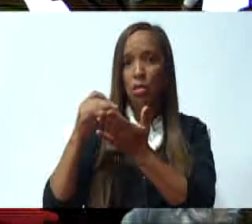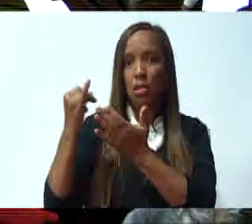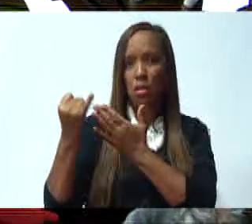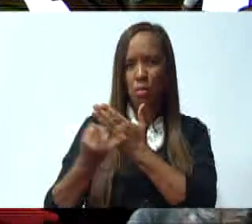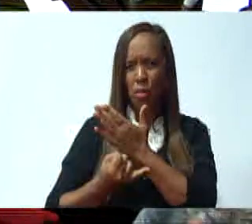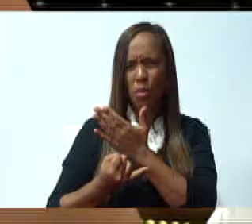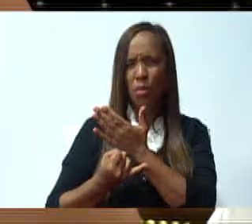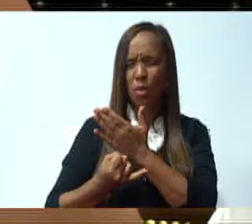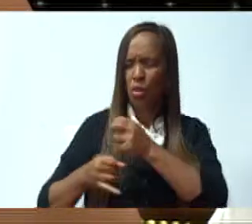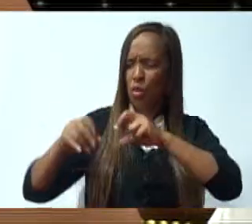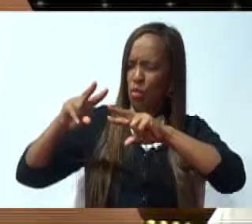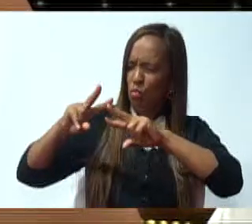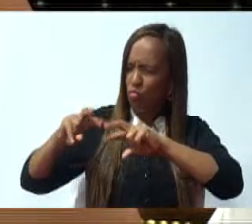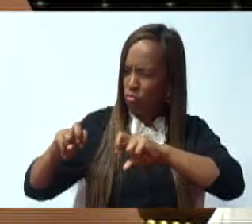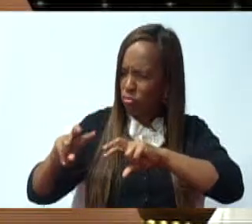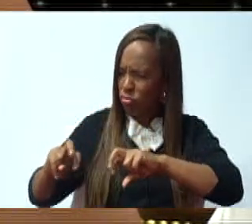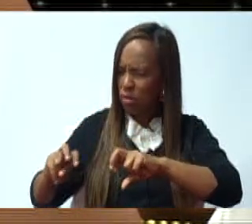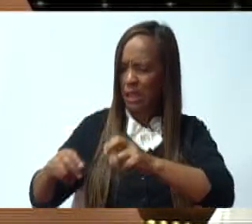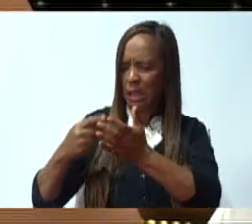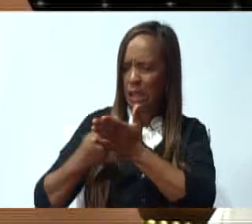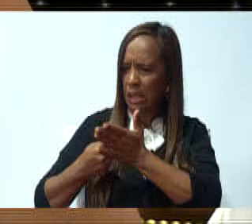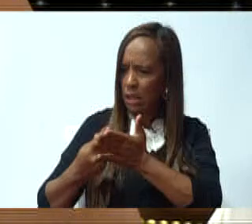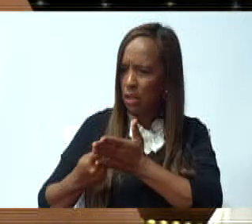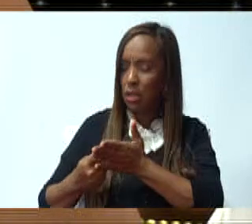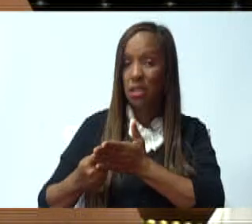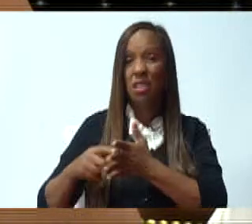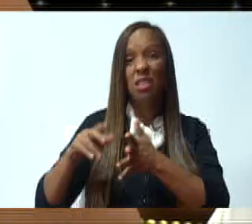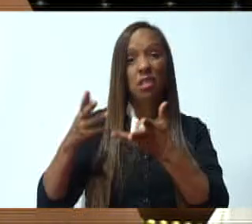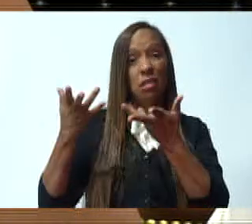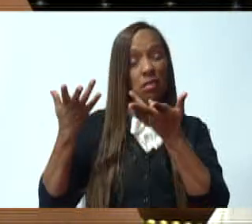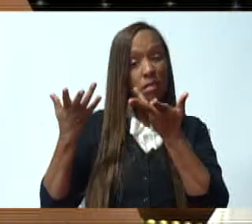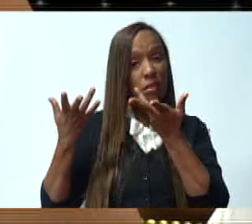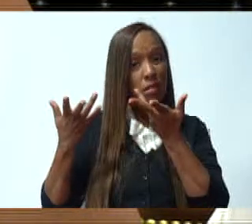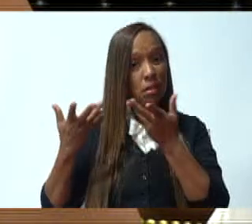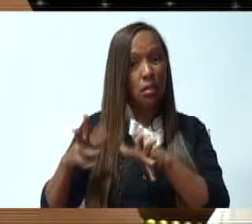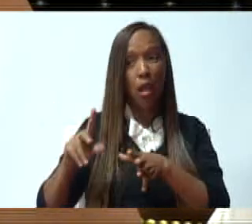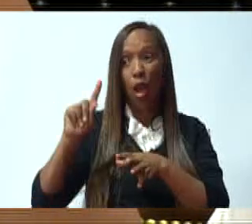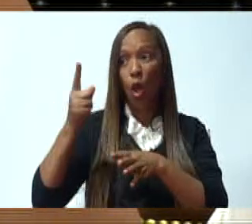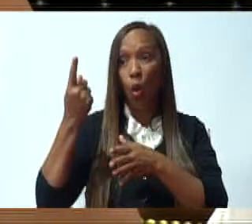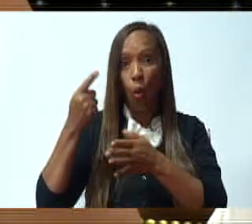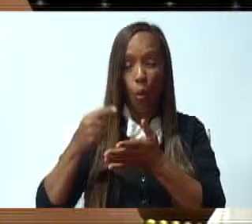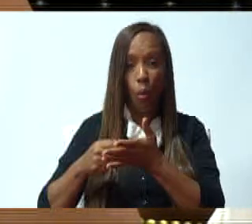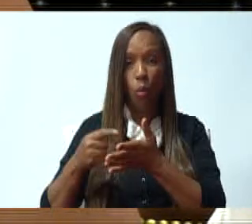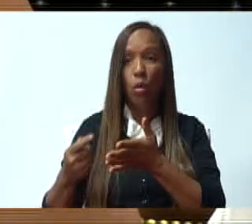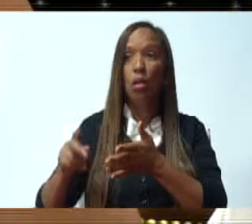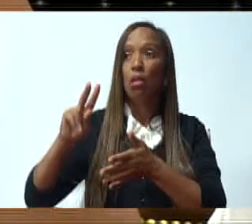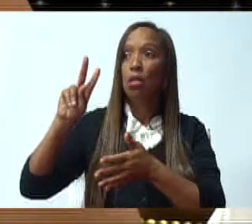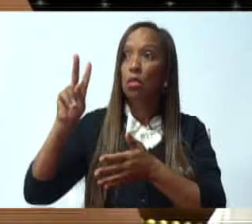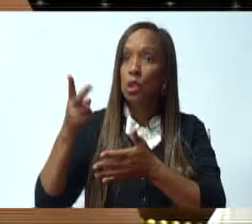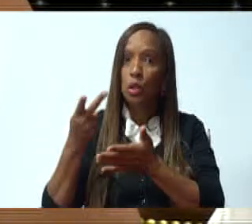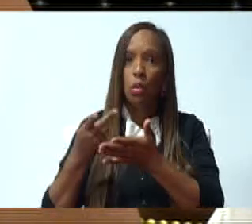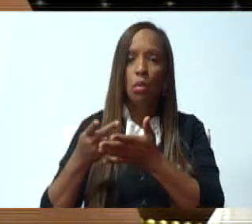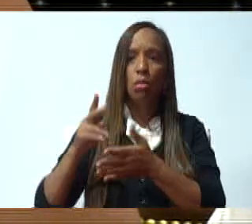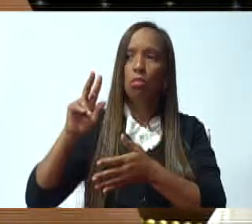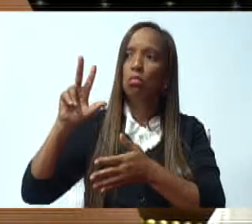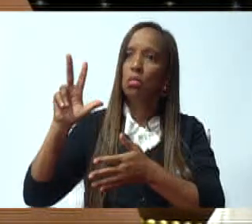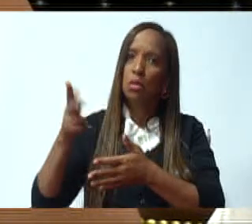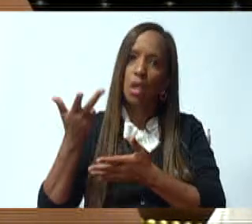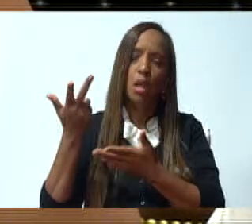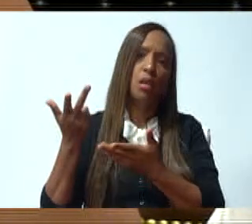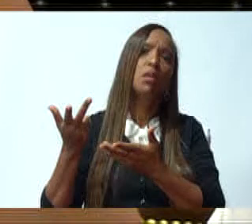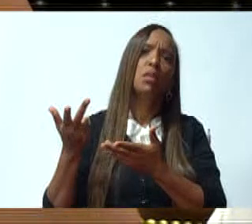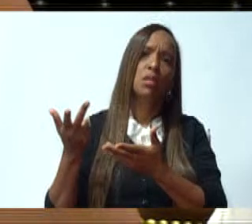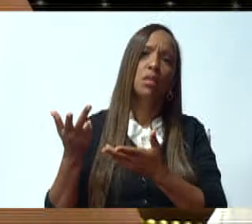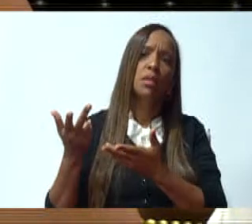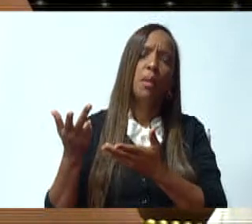que también ellos tienen un compromiso con la juventud de nuestro país, que por favor esta vez trabajen